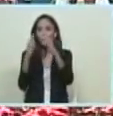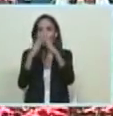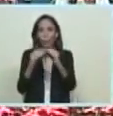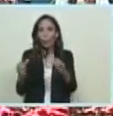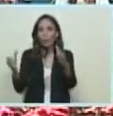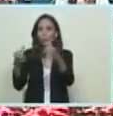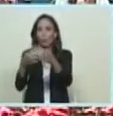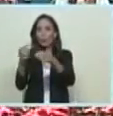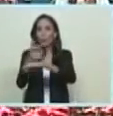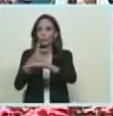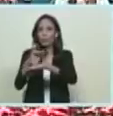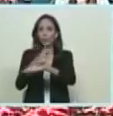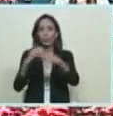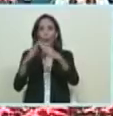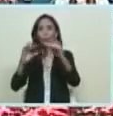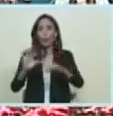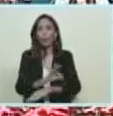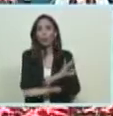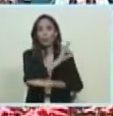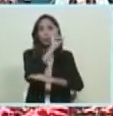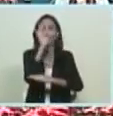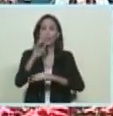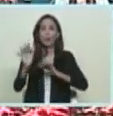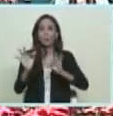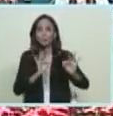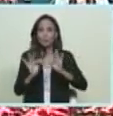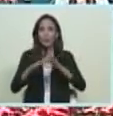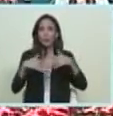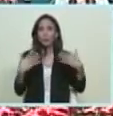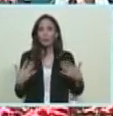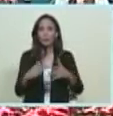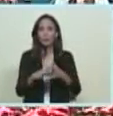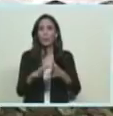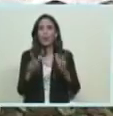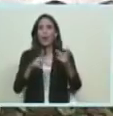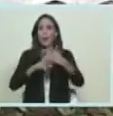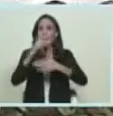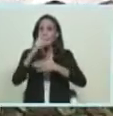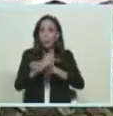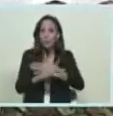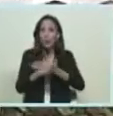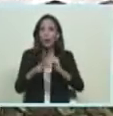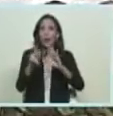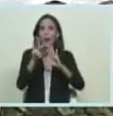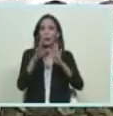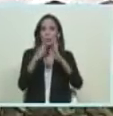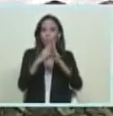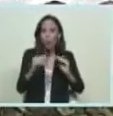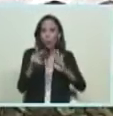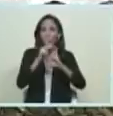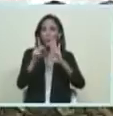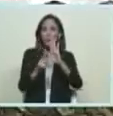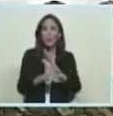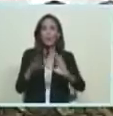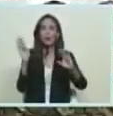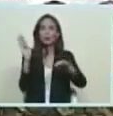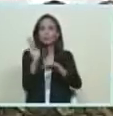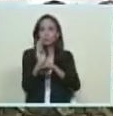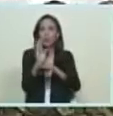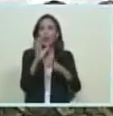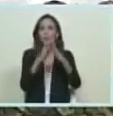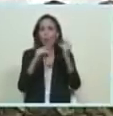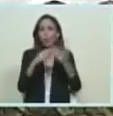de gobierno todo el día preparando los planes del carné de la patria para proteger a